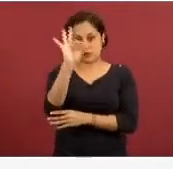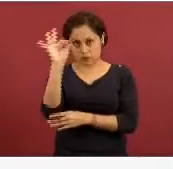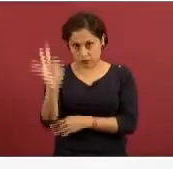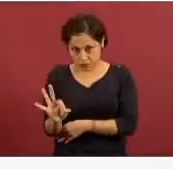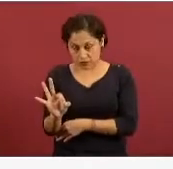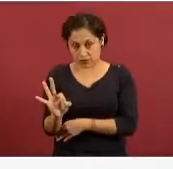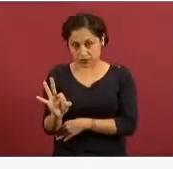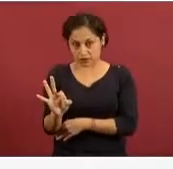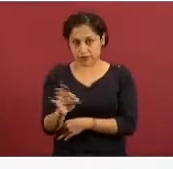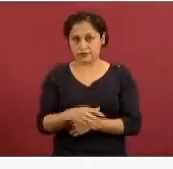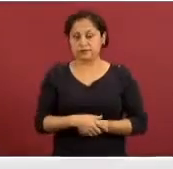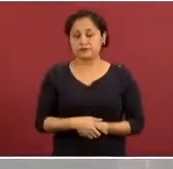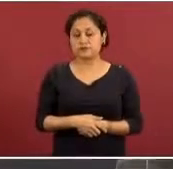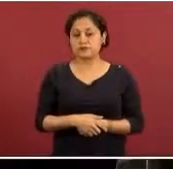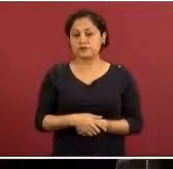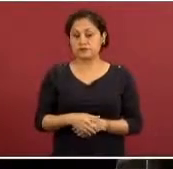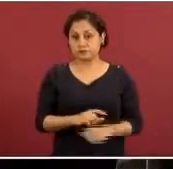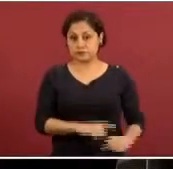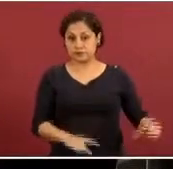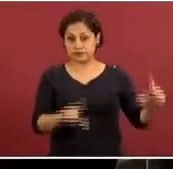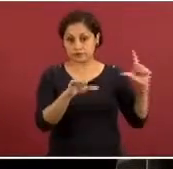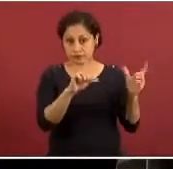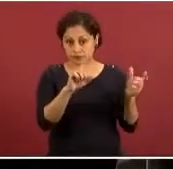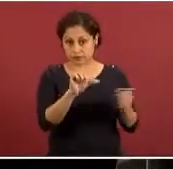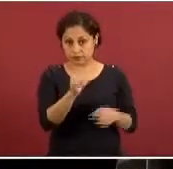4.5%. ¿Me pasa a la siguiente, por favor?